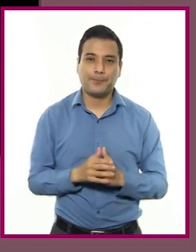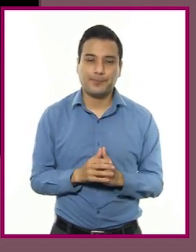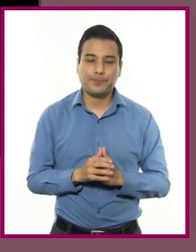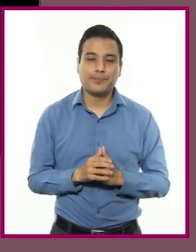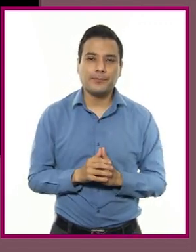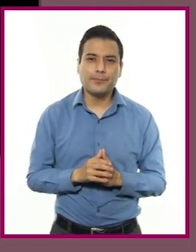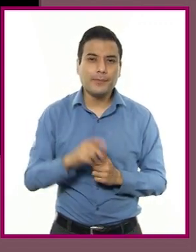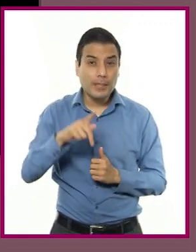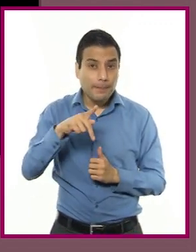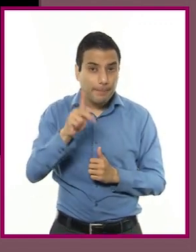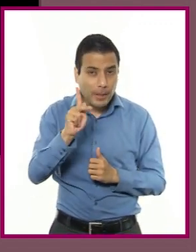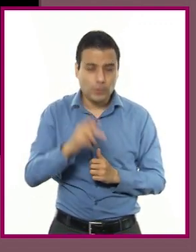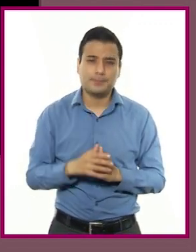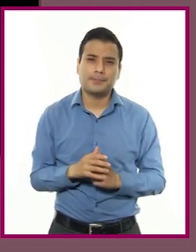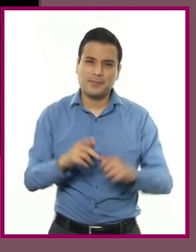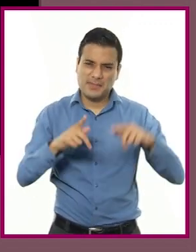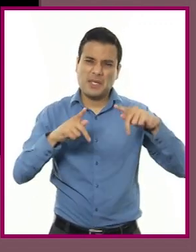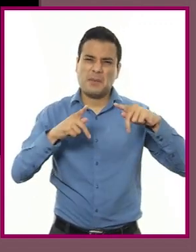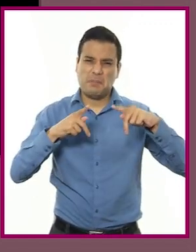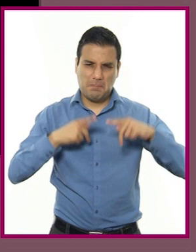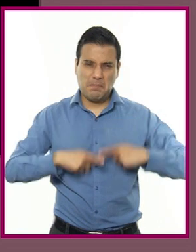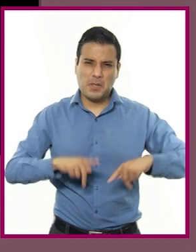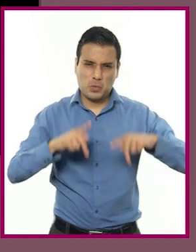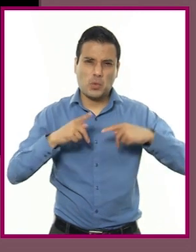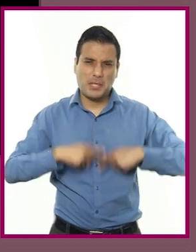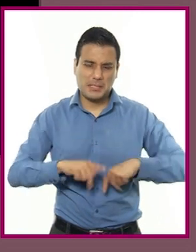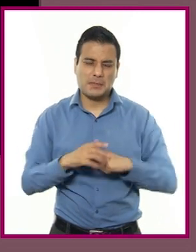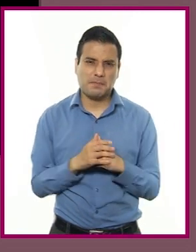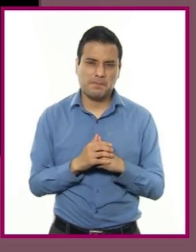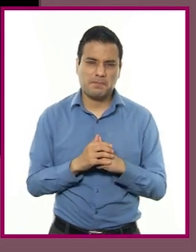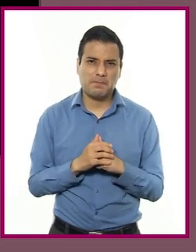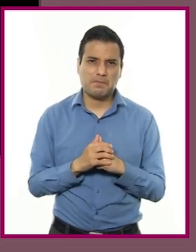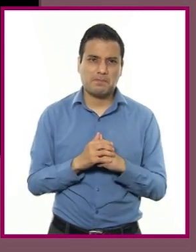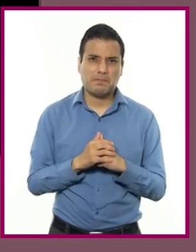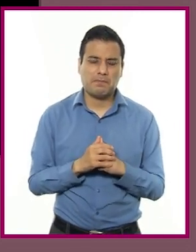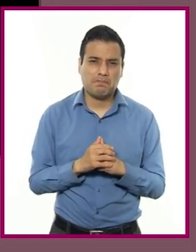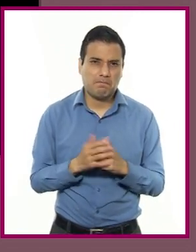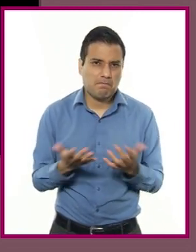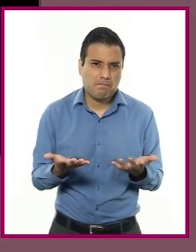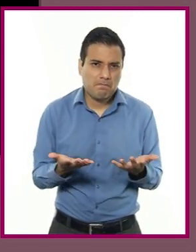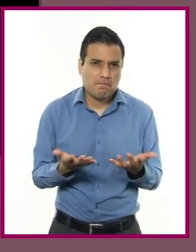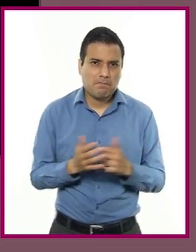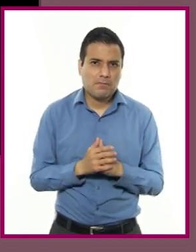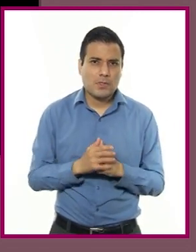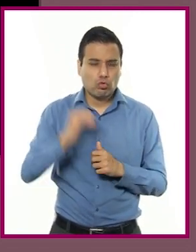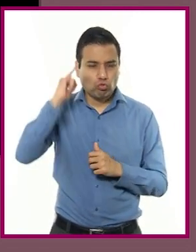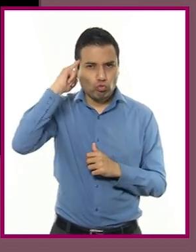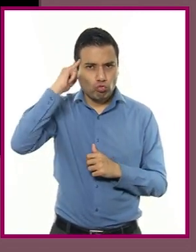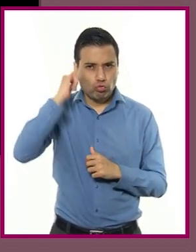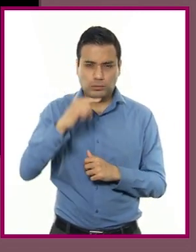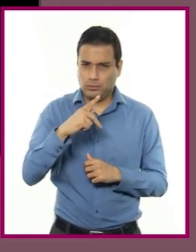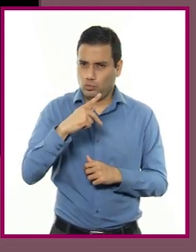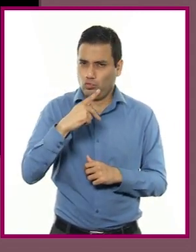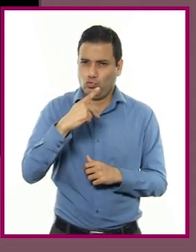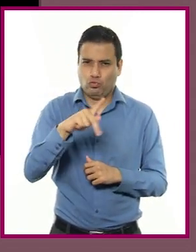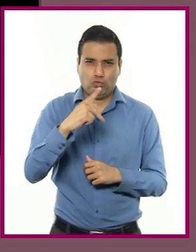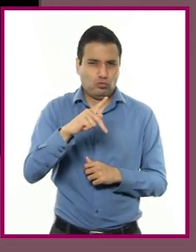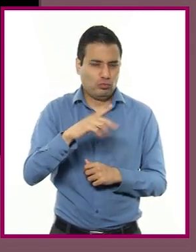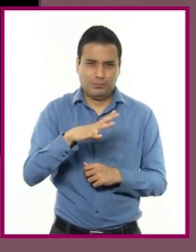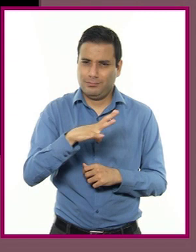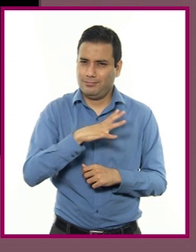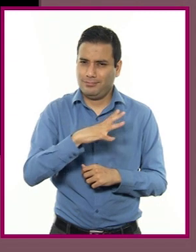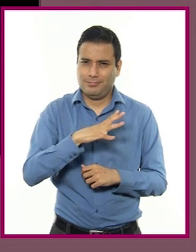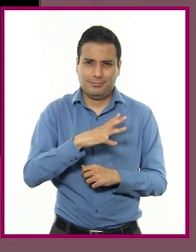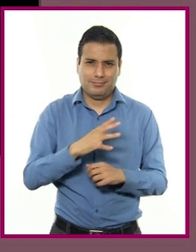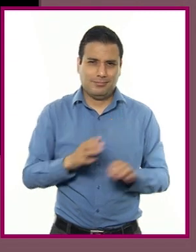Pero la propia gente también tiene sus maneras de adaptar cosas,